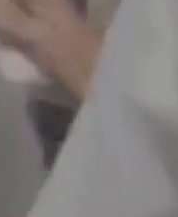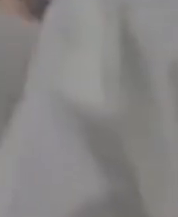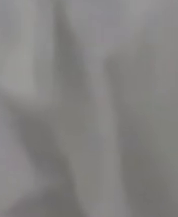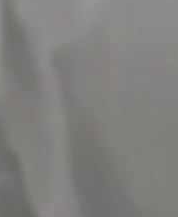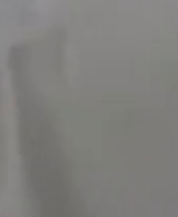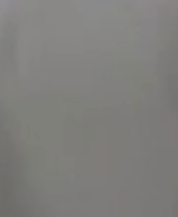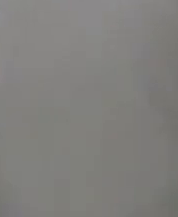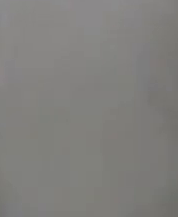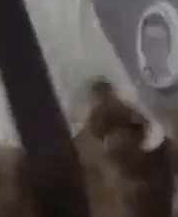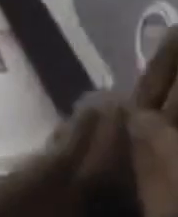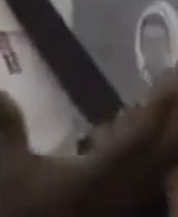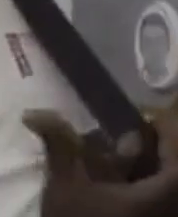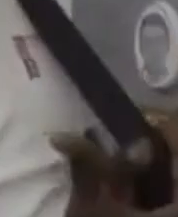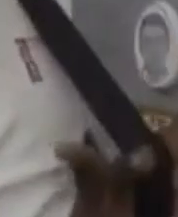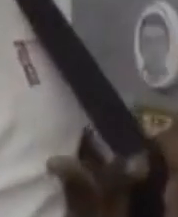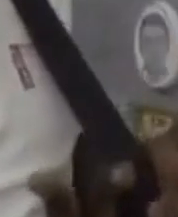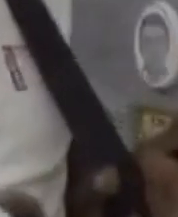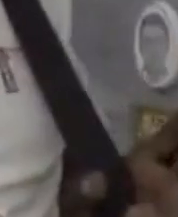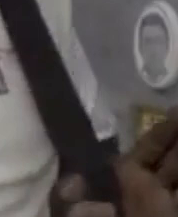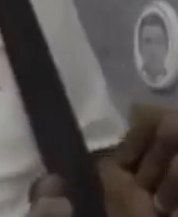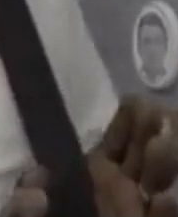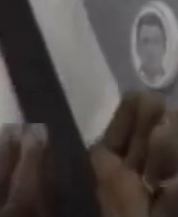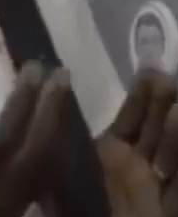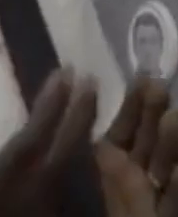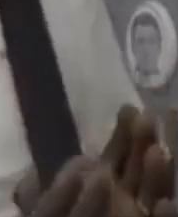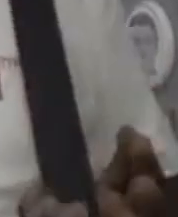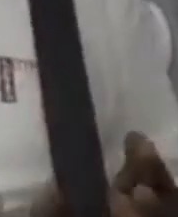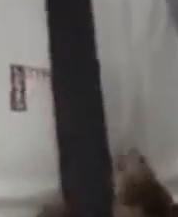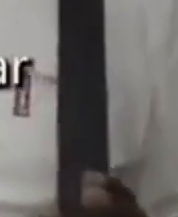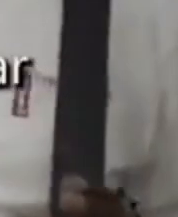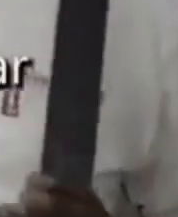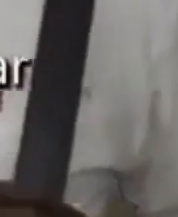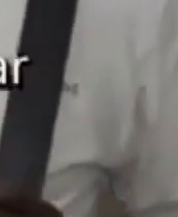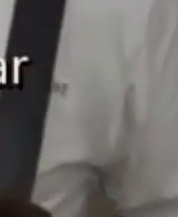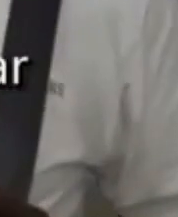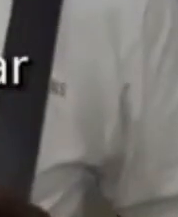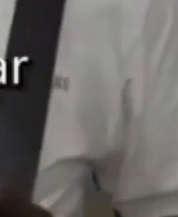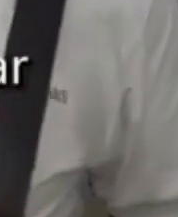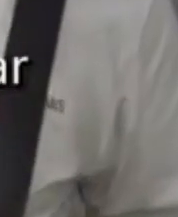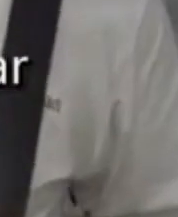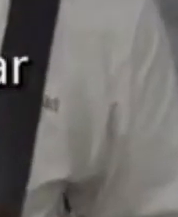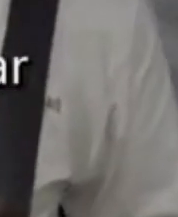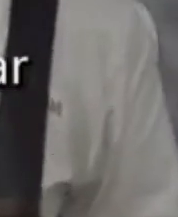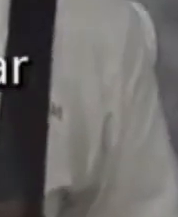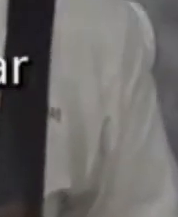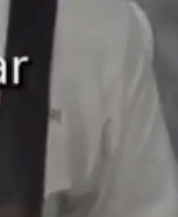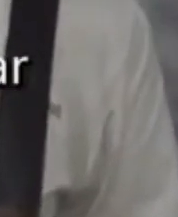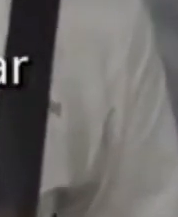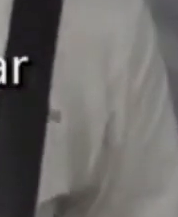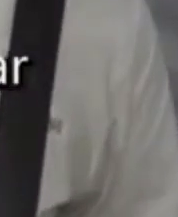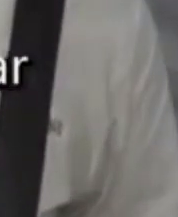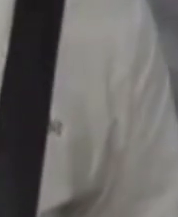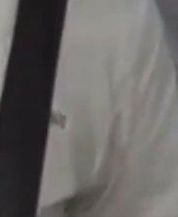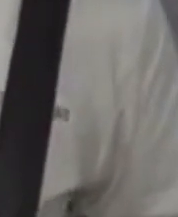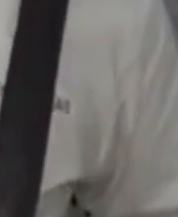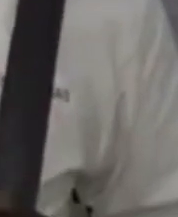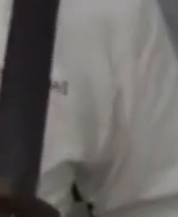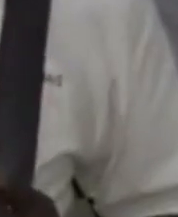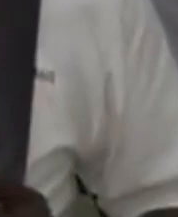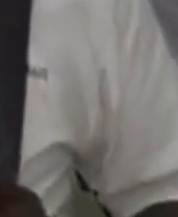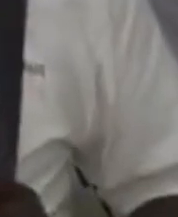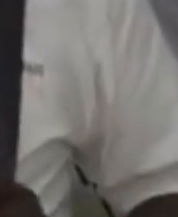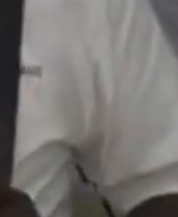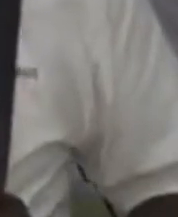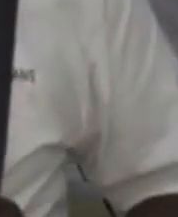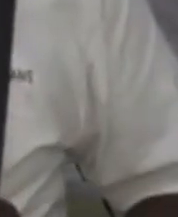grande estar perante esas personas que combatieron para hoy nos podermos dar un paso y